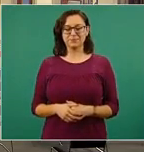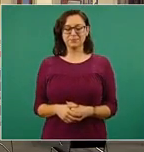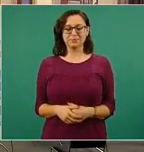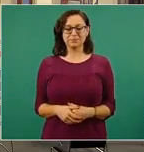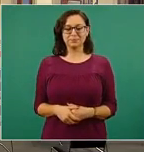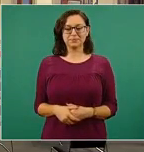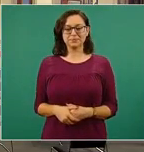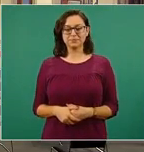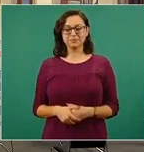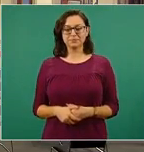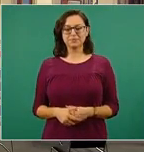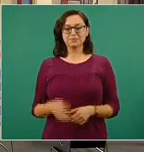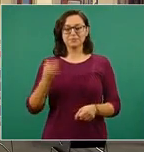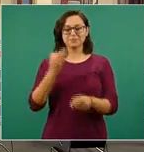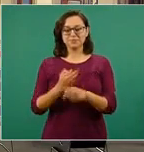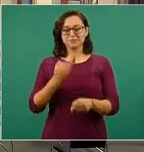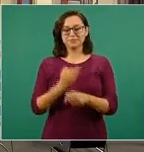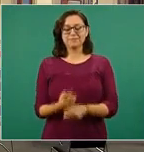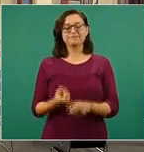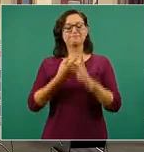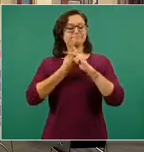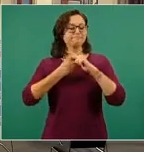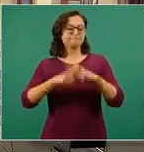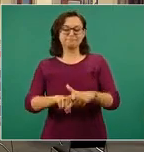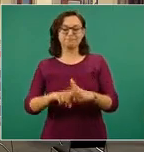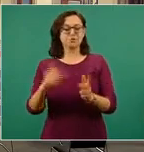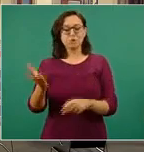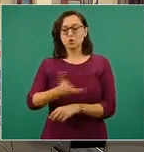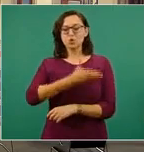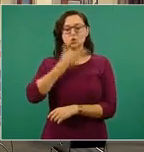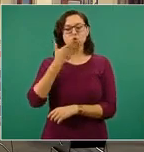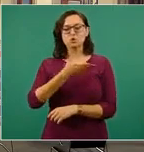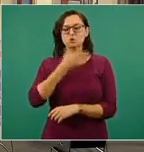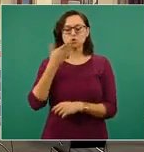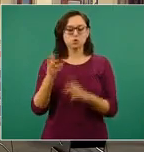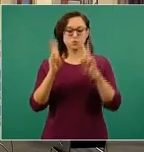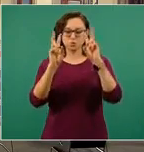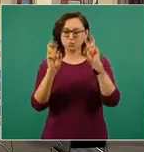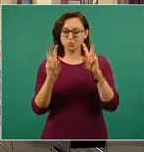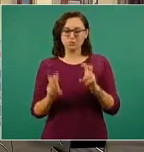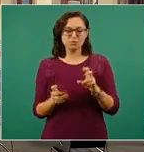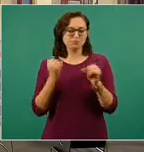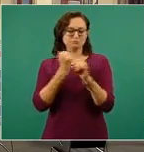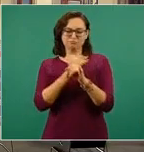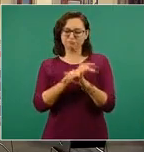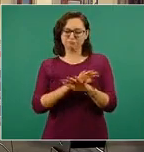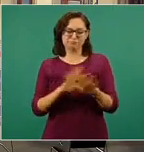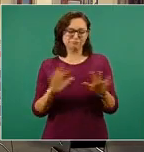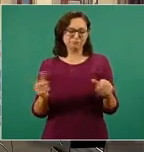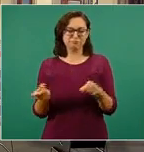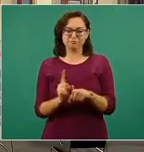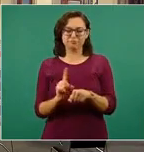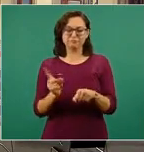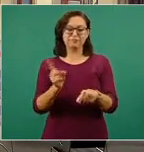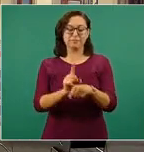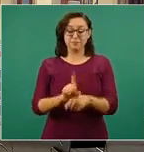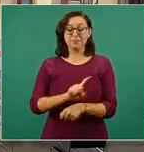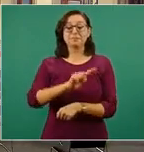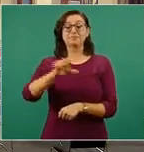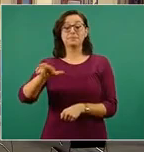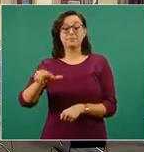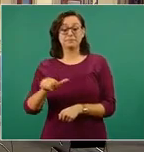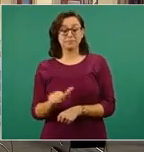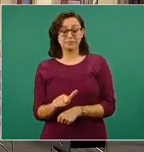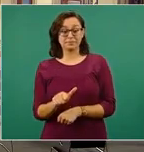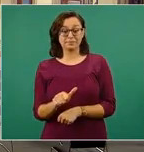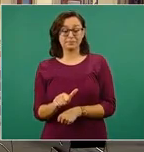Tendremos la participación habitual de el informe técnico diario. Posteriormente